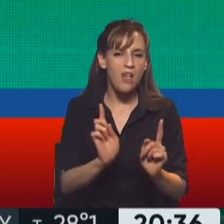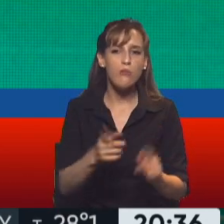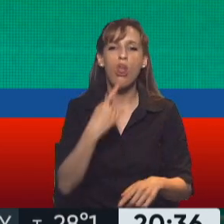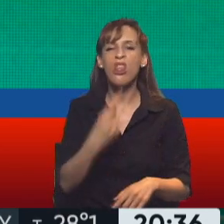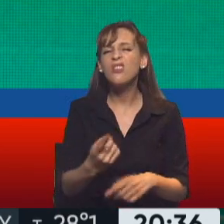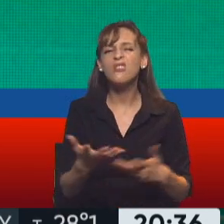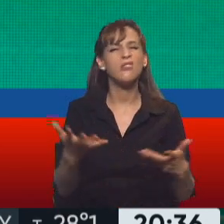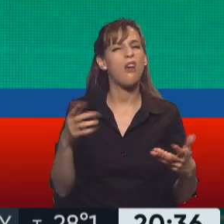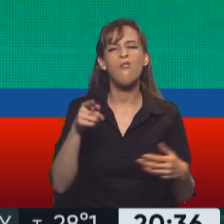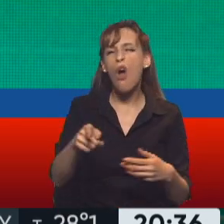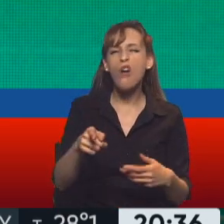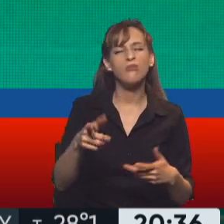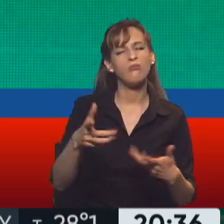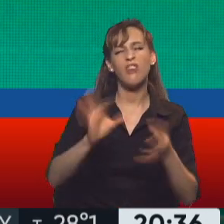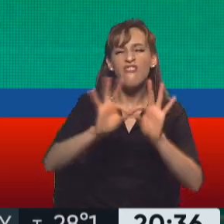de,